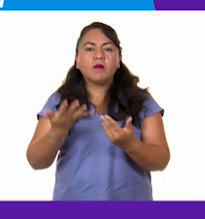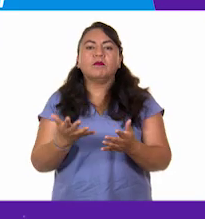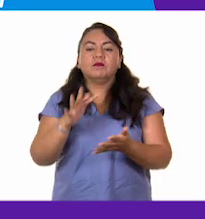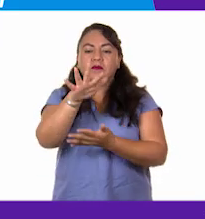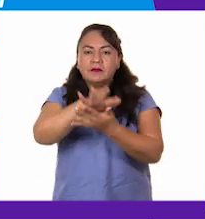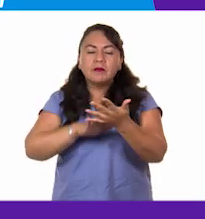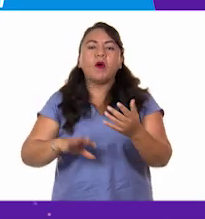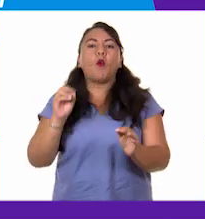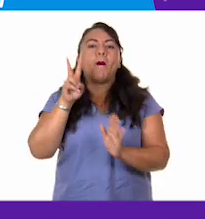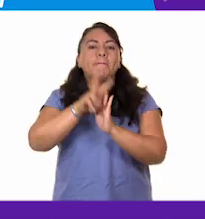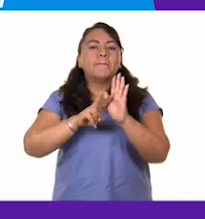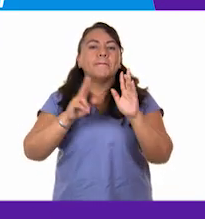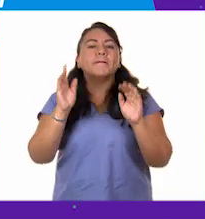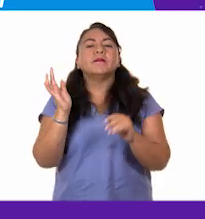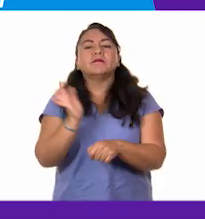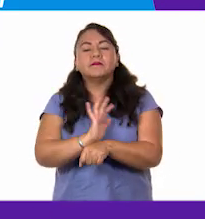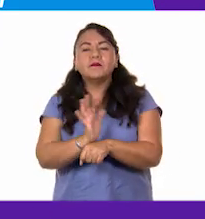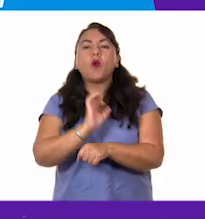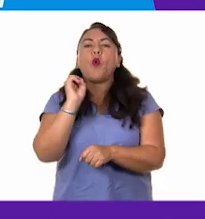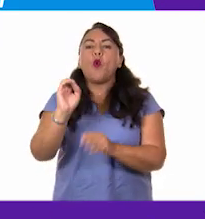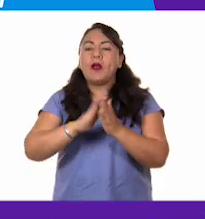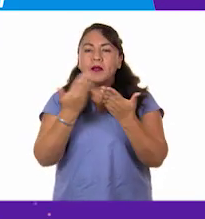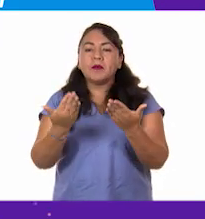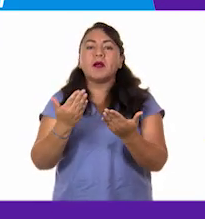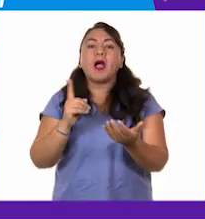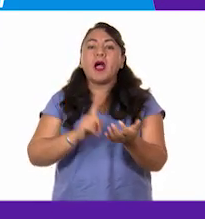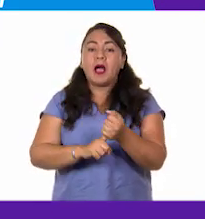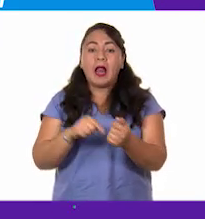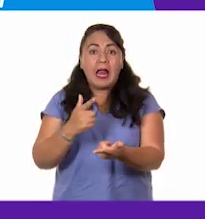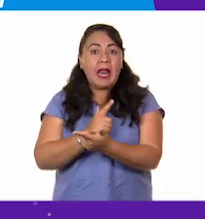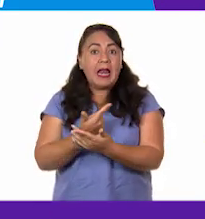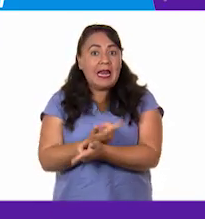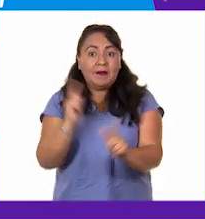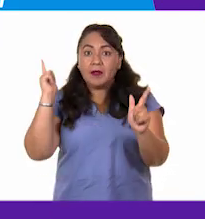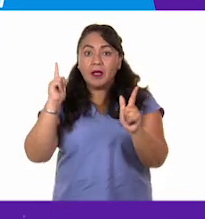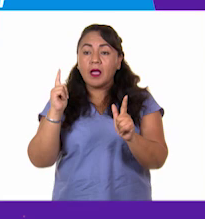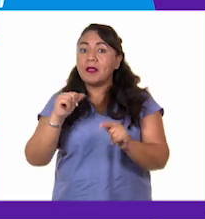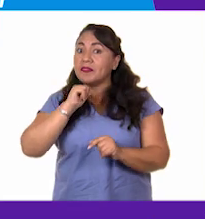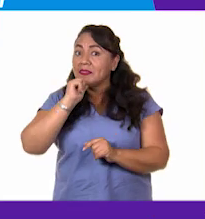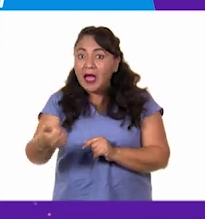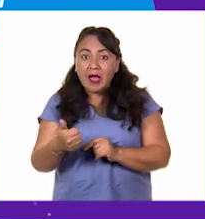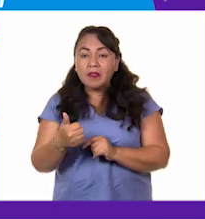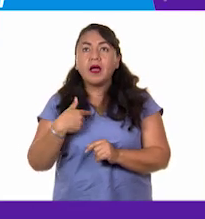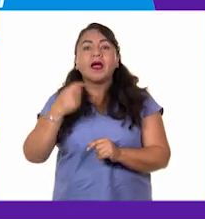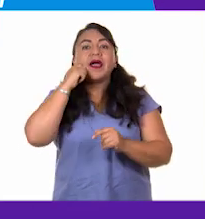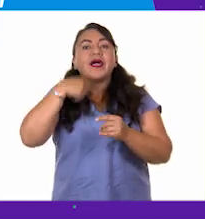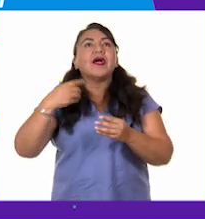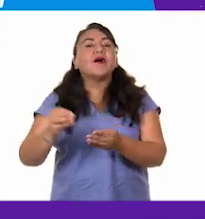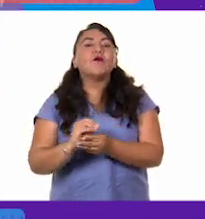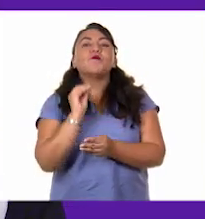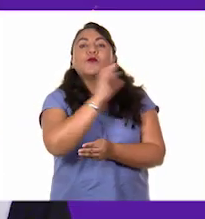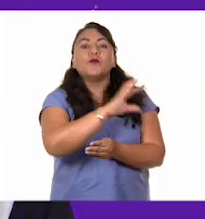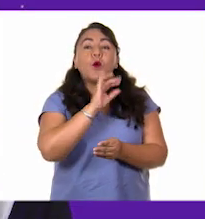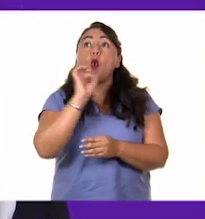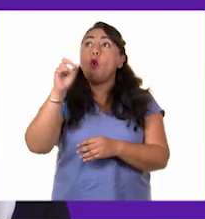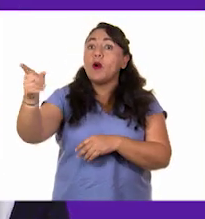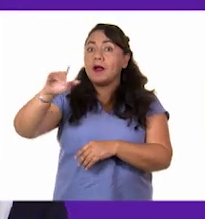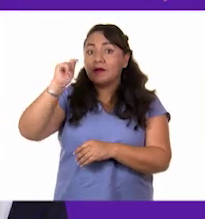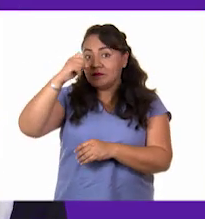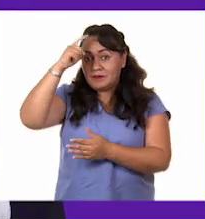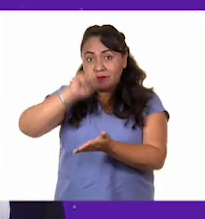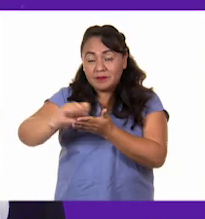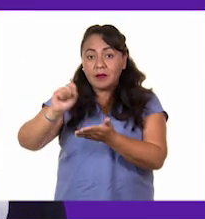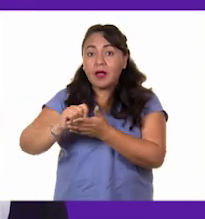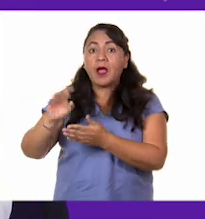textos, películas o libros si no son de acceso libre o si no cuentas con la autorización de su creador. Si lo